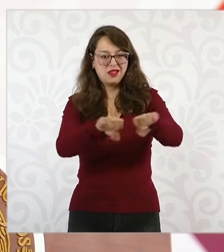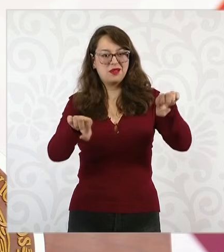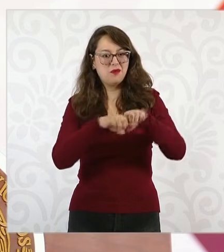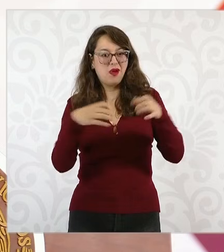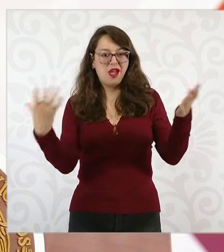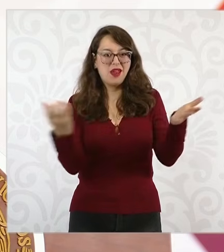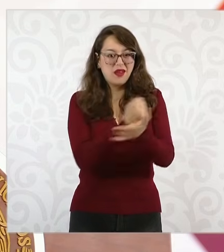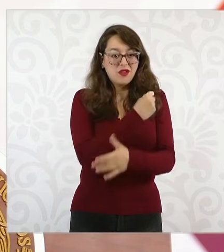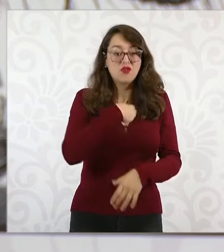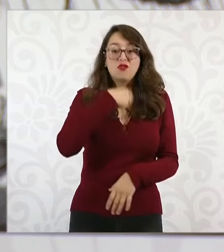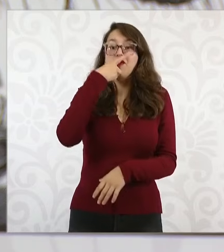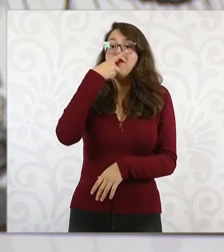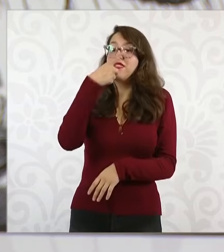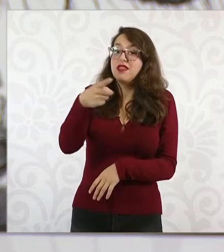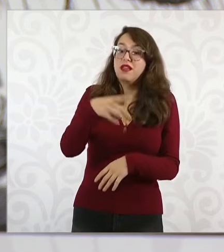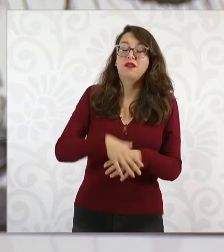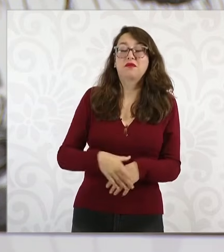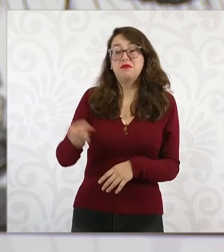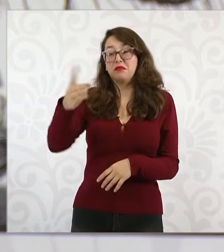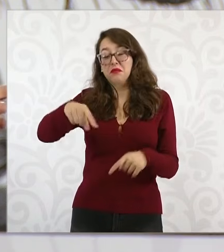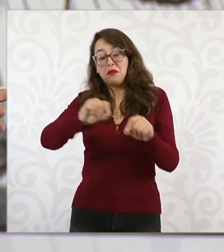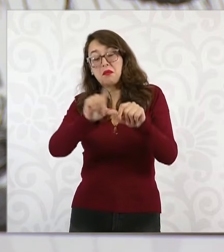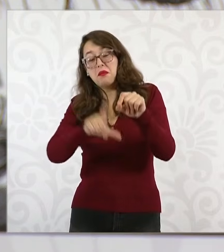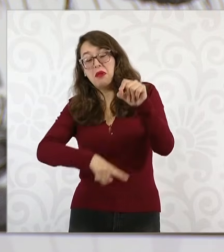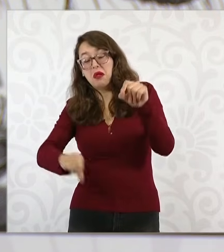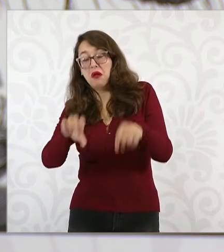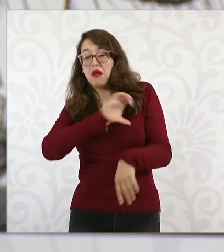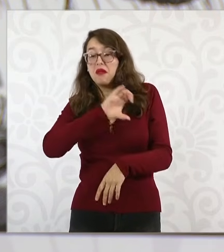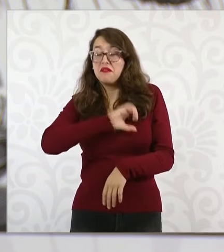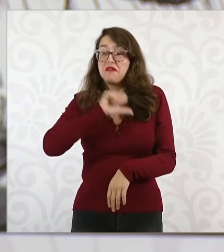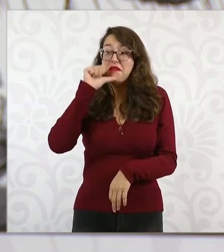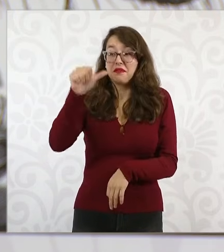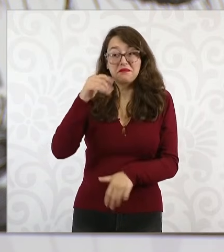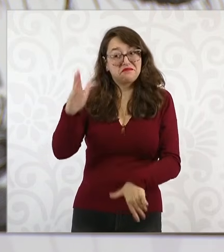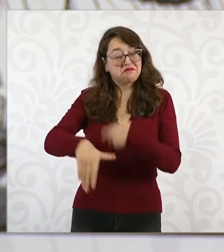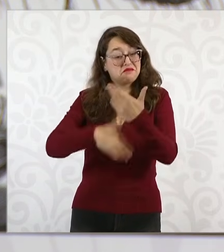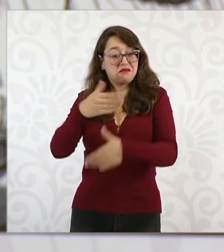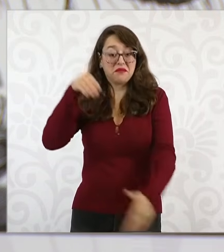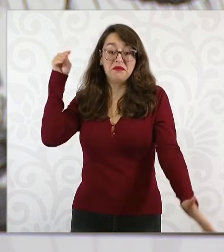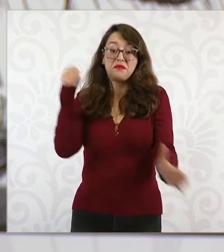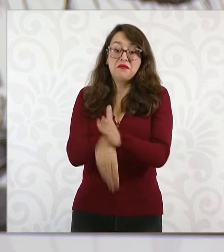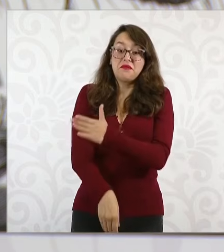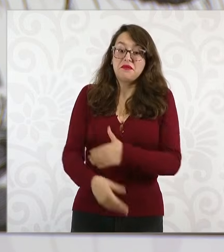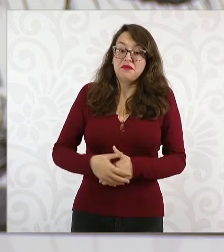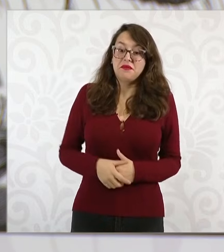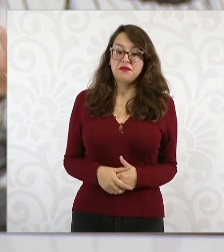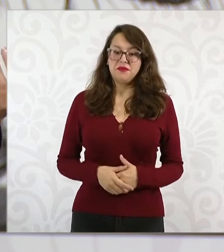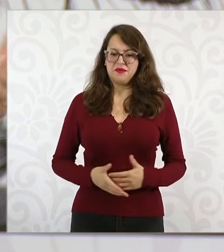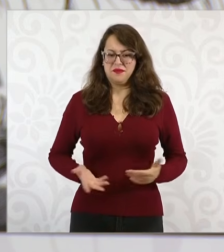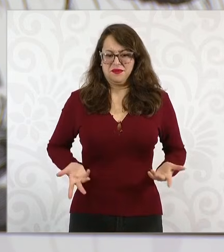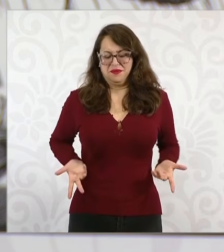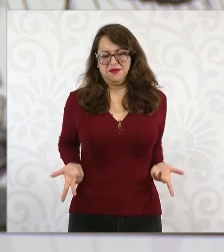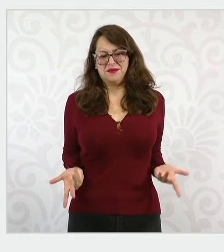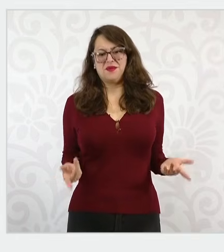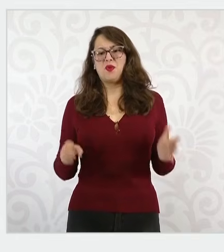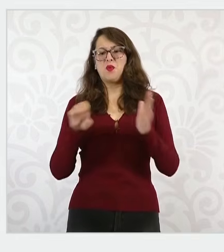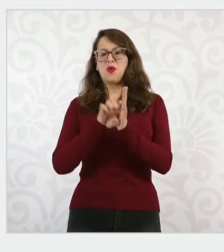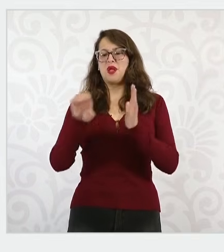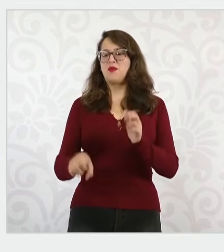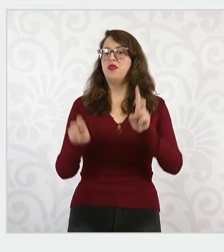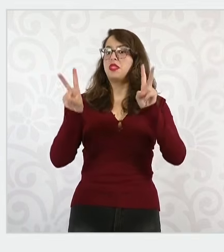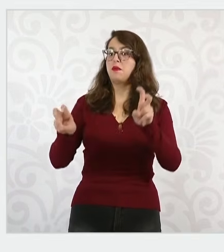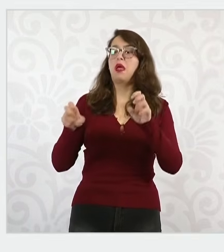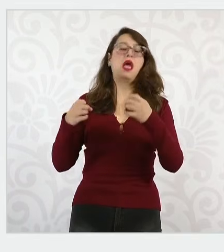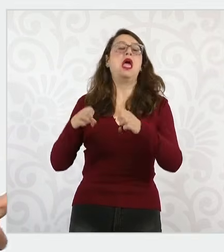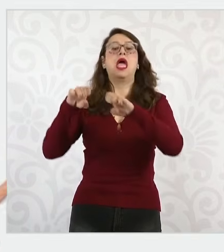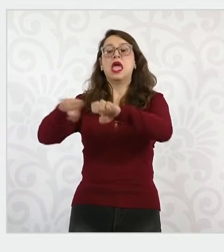Entonces el que anda difundiendo noticias, imagínense de que fue amenazada la selección de Ecuador, que es totalmente falso,